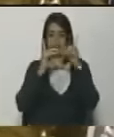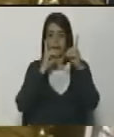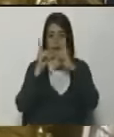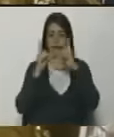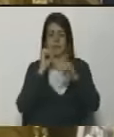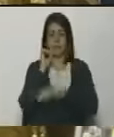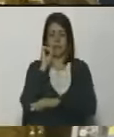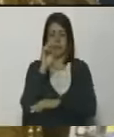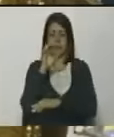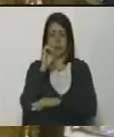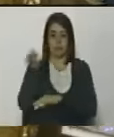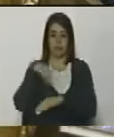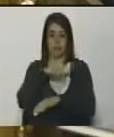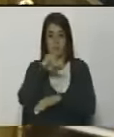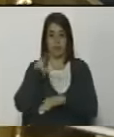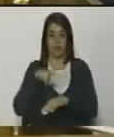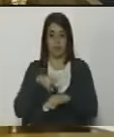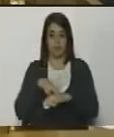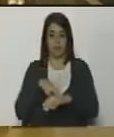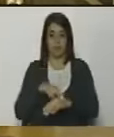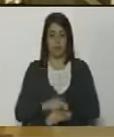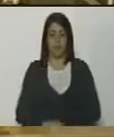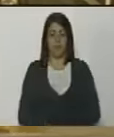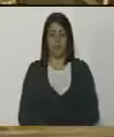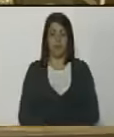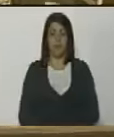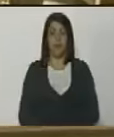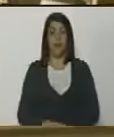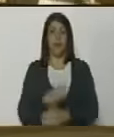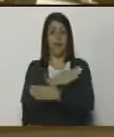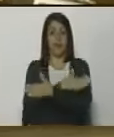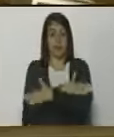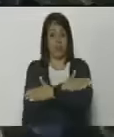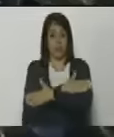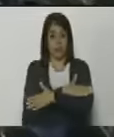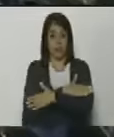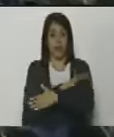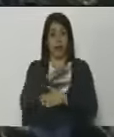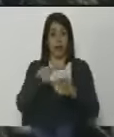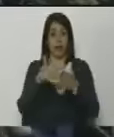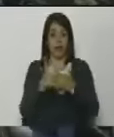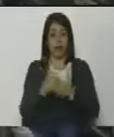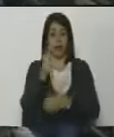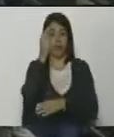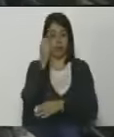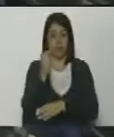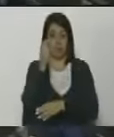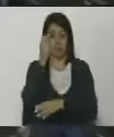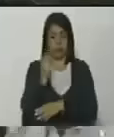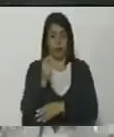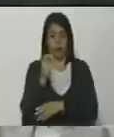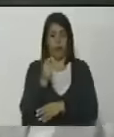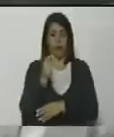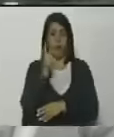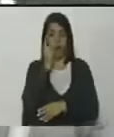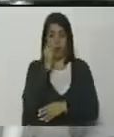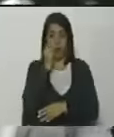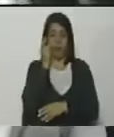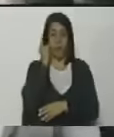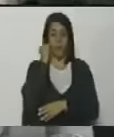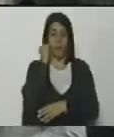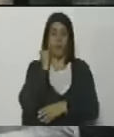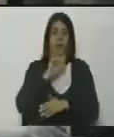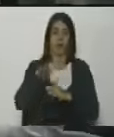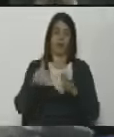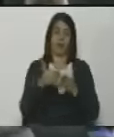de Debates de la Asamblea Nacional. Felicitaciones, diputadas, felicitaciones,